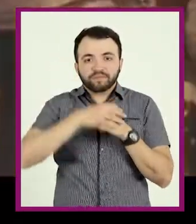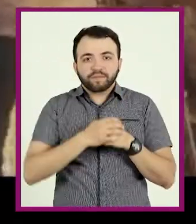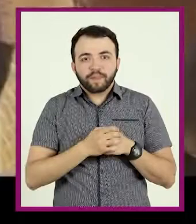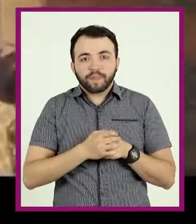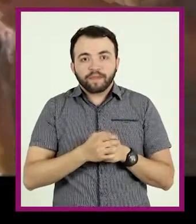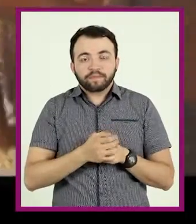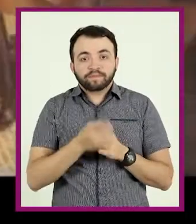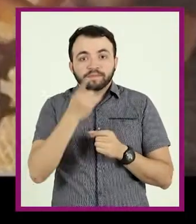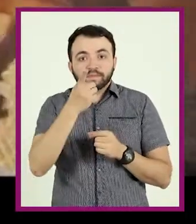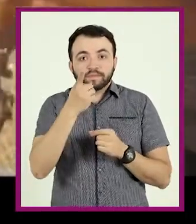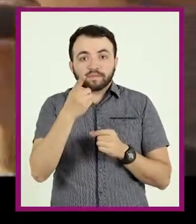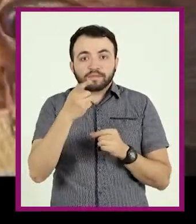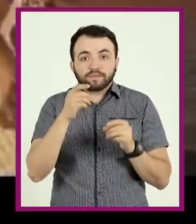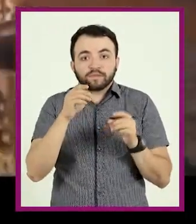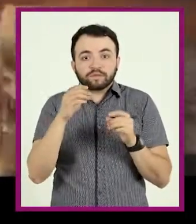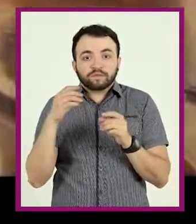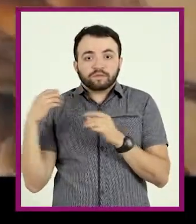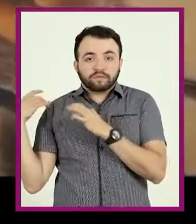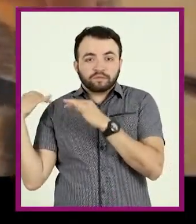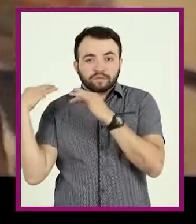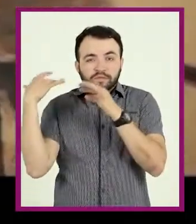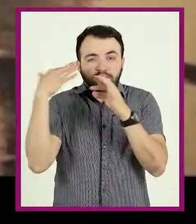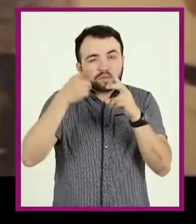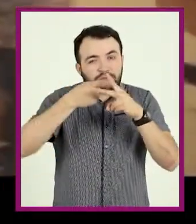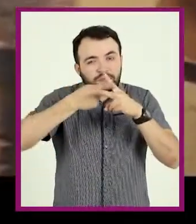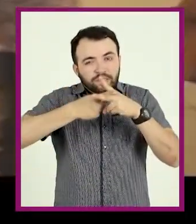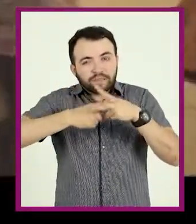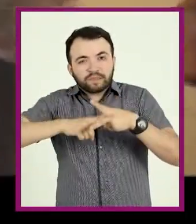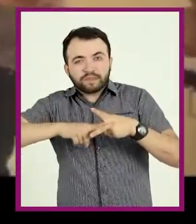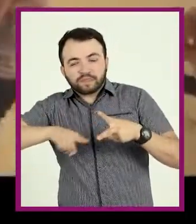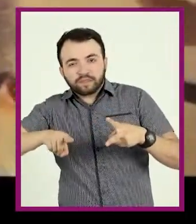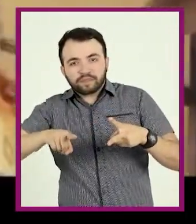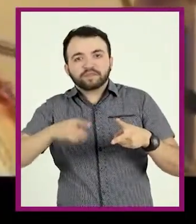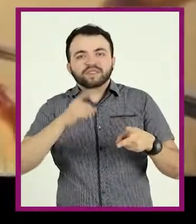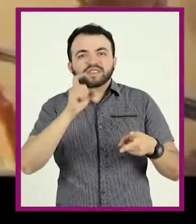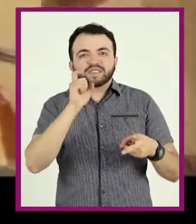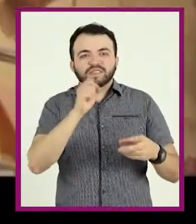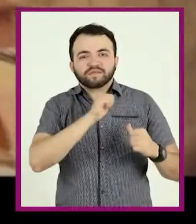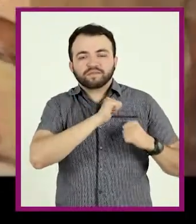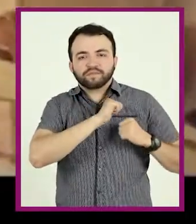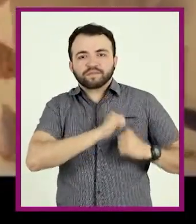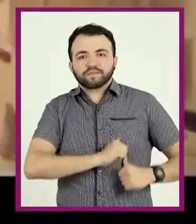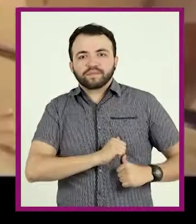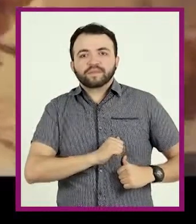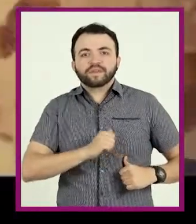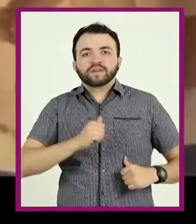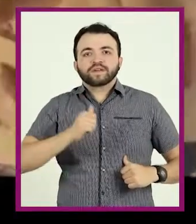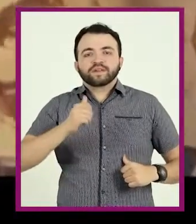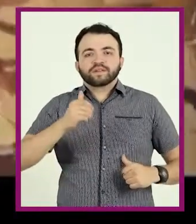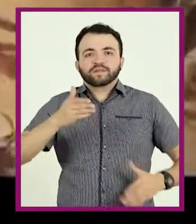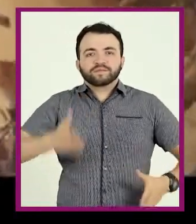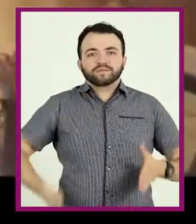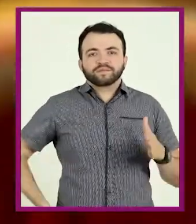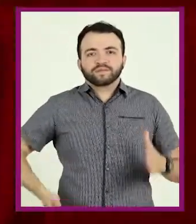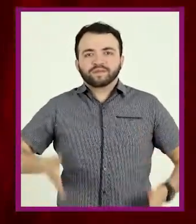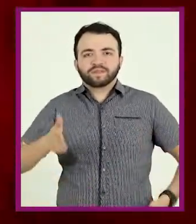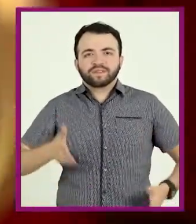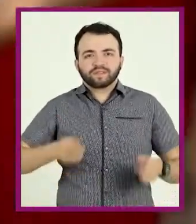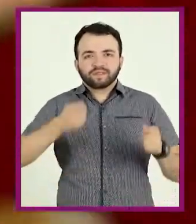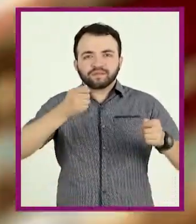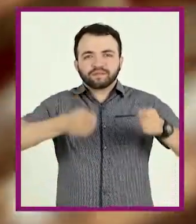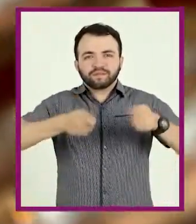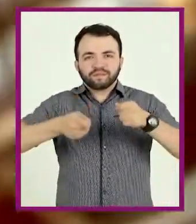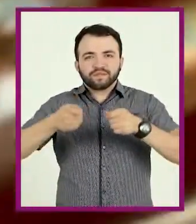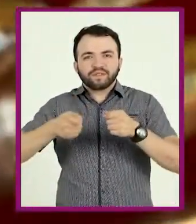El origen de estas agrupaciones, como en buena parte de los países del mundo, radica en las bandas militares que